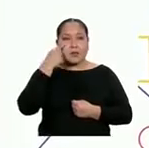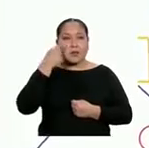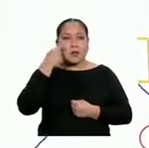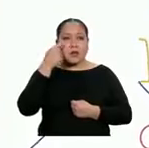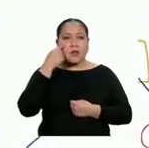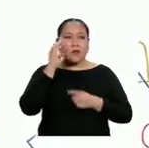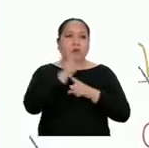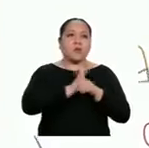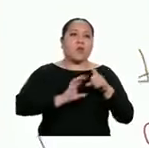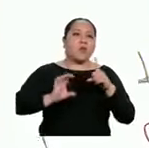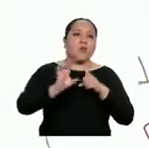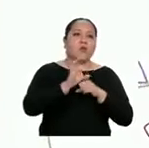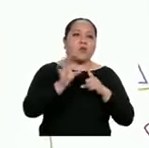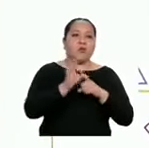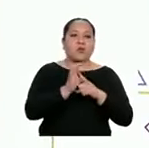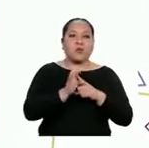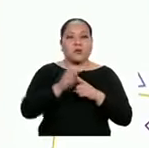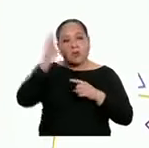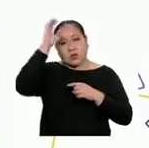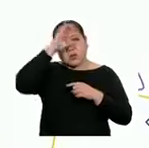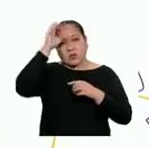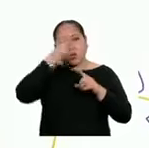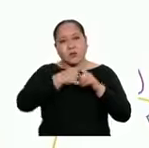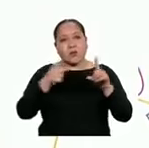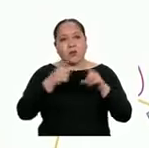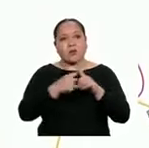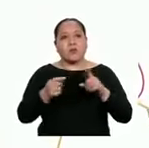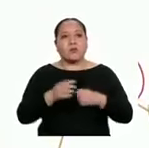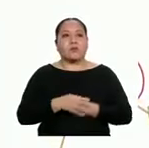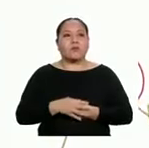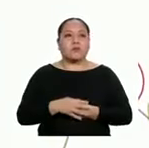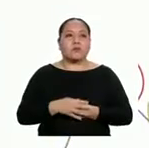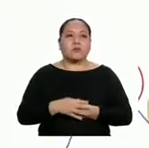conocen culturas y conocimientos diferentes.